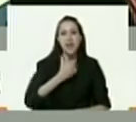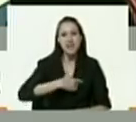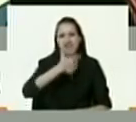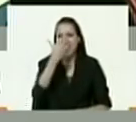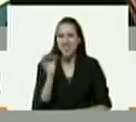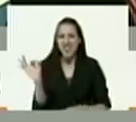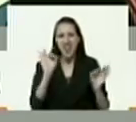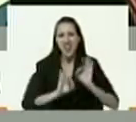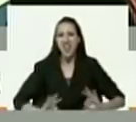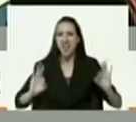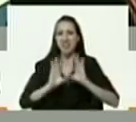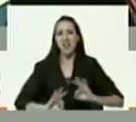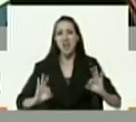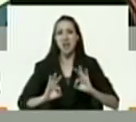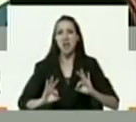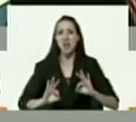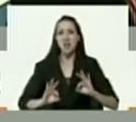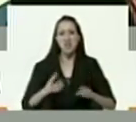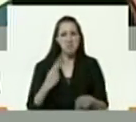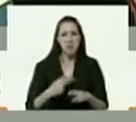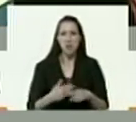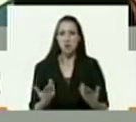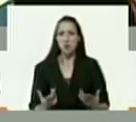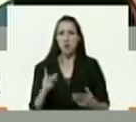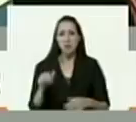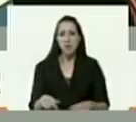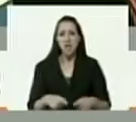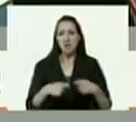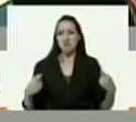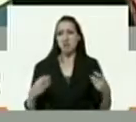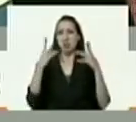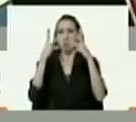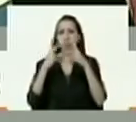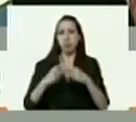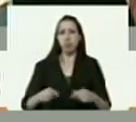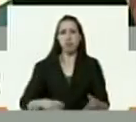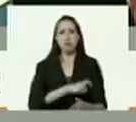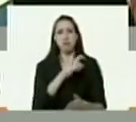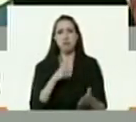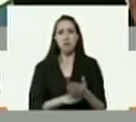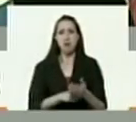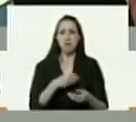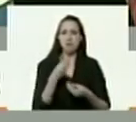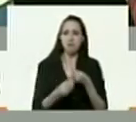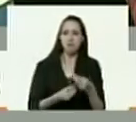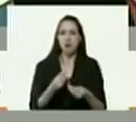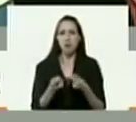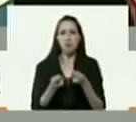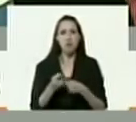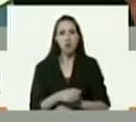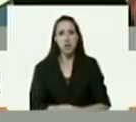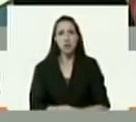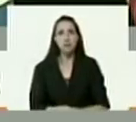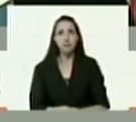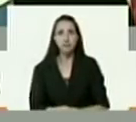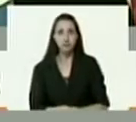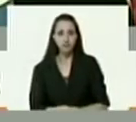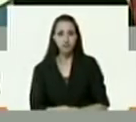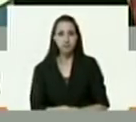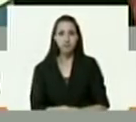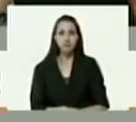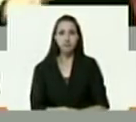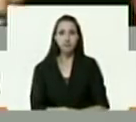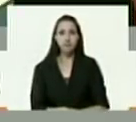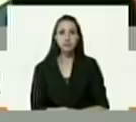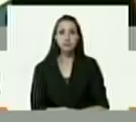y tendencioso. Y luego los medios de comunicación ya dan la cifra total, ¿no? Como ejecuciones. Una cosa que es de